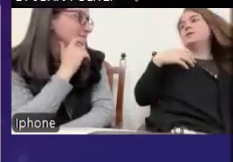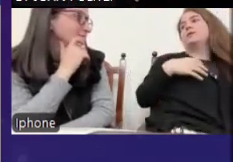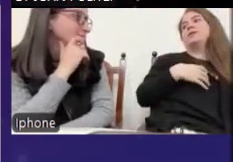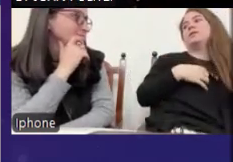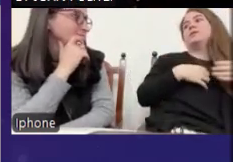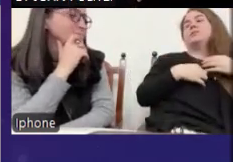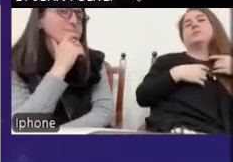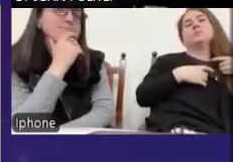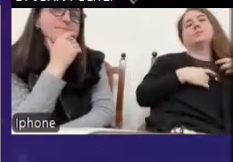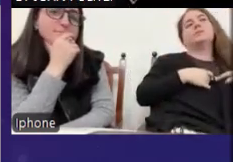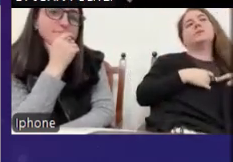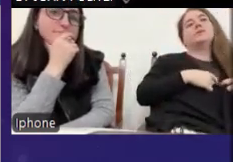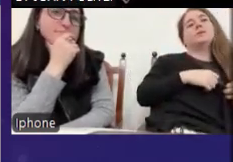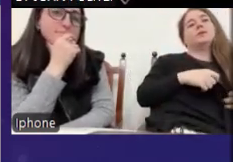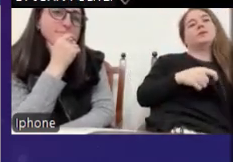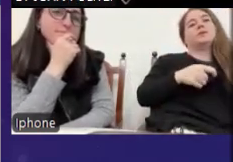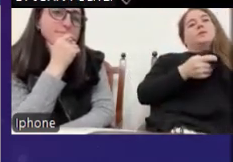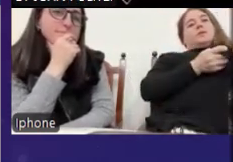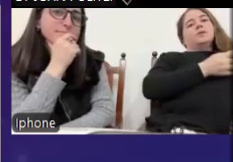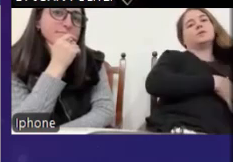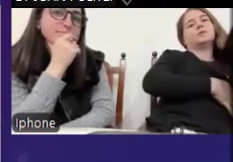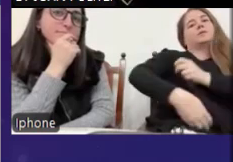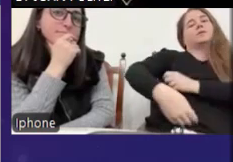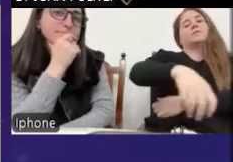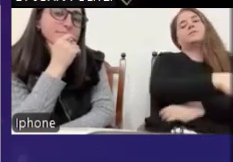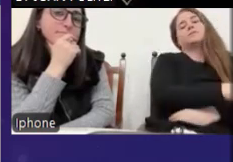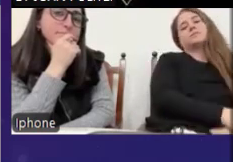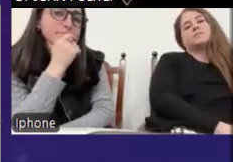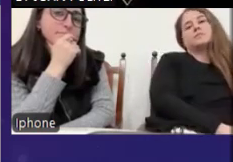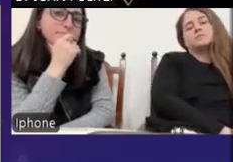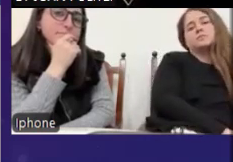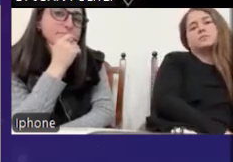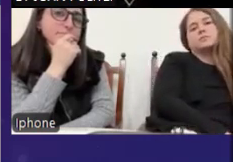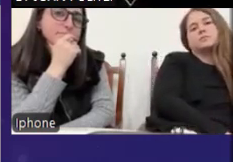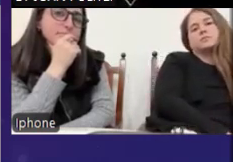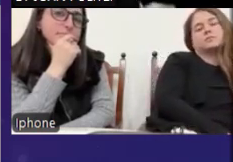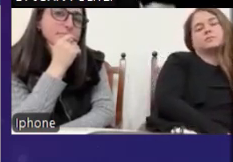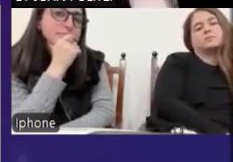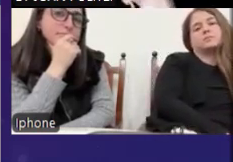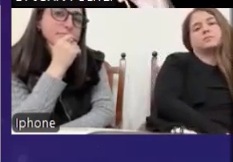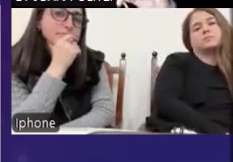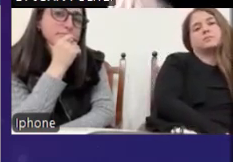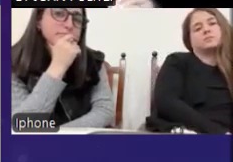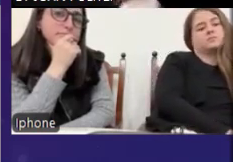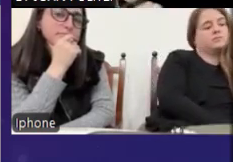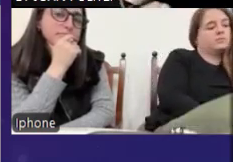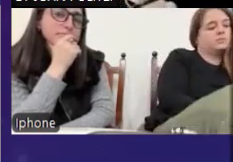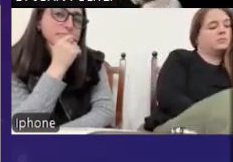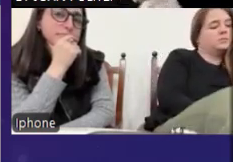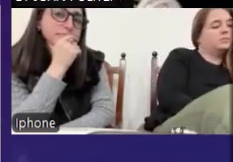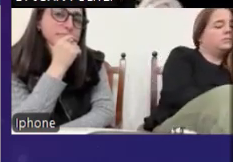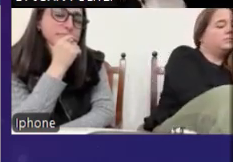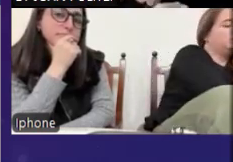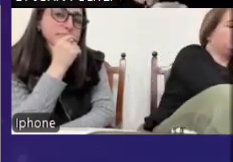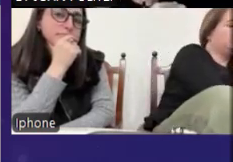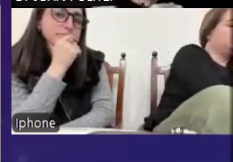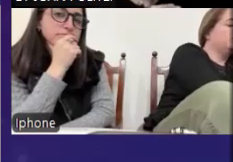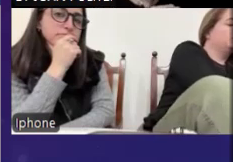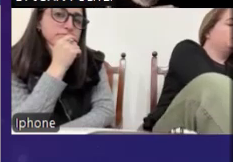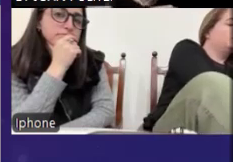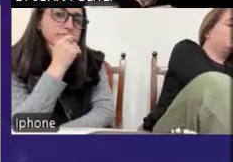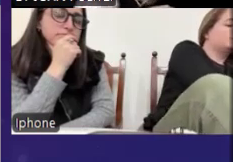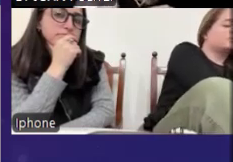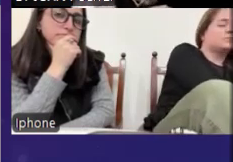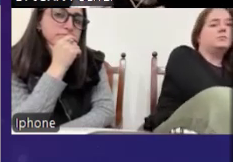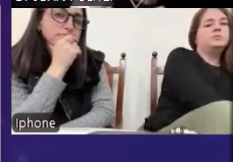enzima. ¿Ok? En ese Eso caso, está... no se satura el hígado, Juan, que sea el No, no, no. filtro. No, no, no. El hígado, por